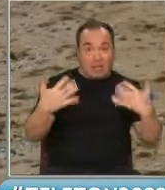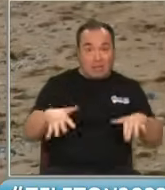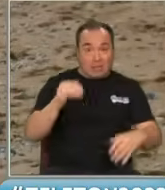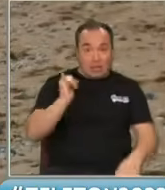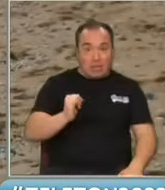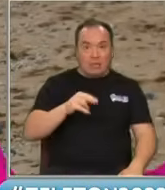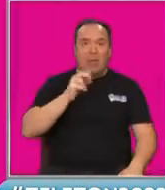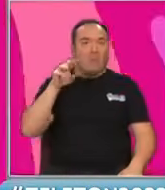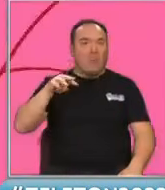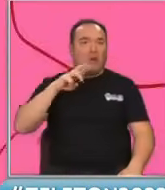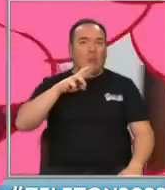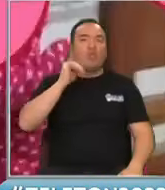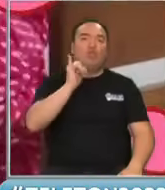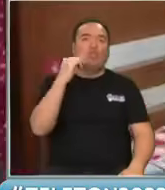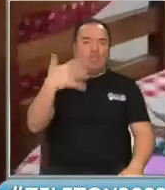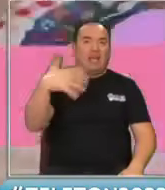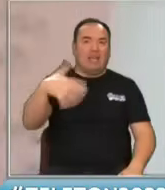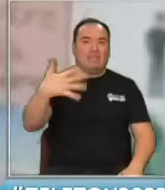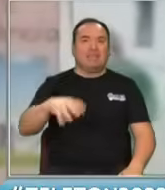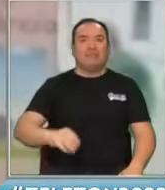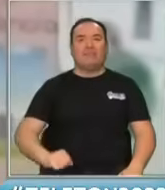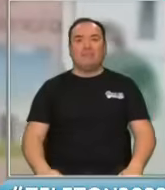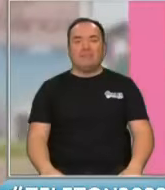Sí, ya terminamos.